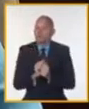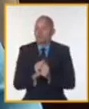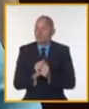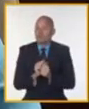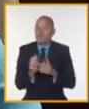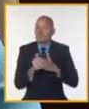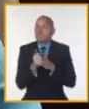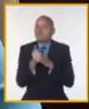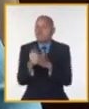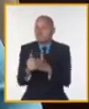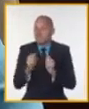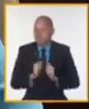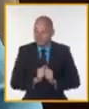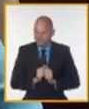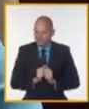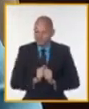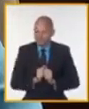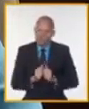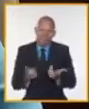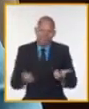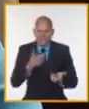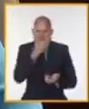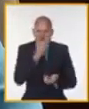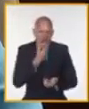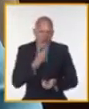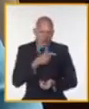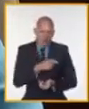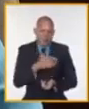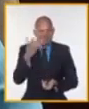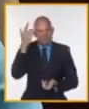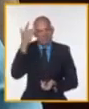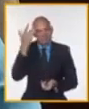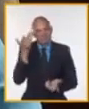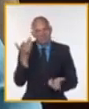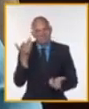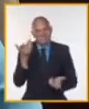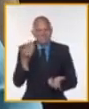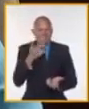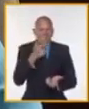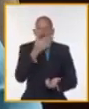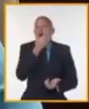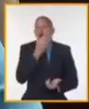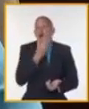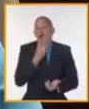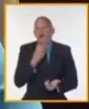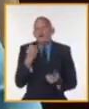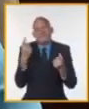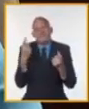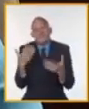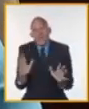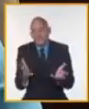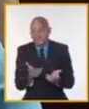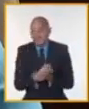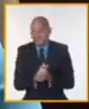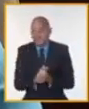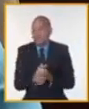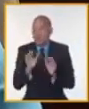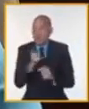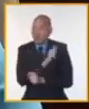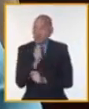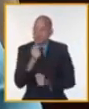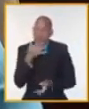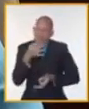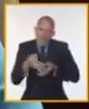tutor humano con nuestros alumnos. Y los cuadros de dirección universitarios hemos tenido que